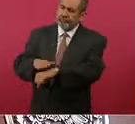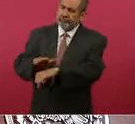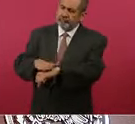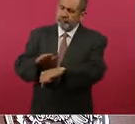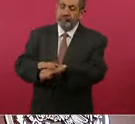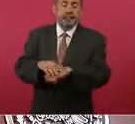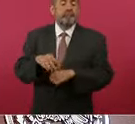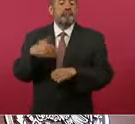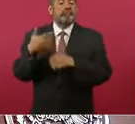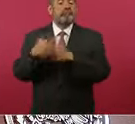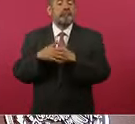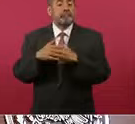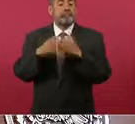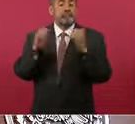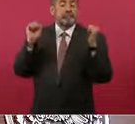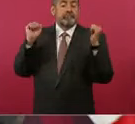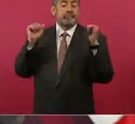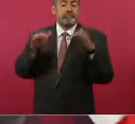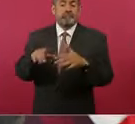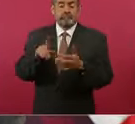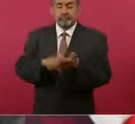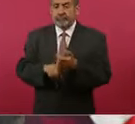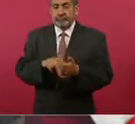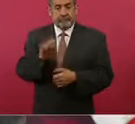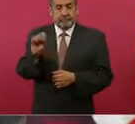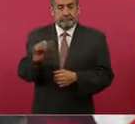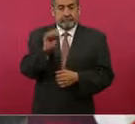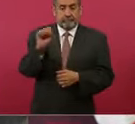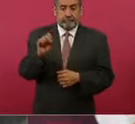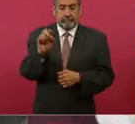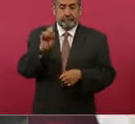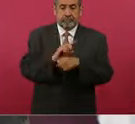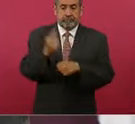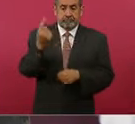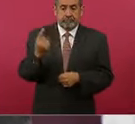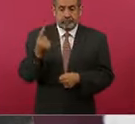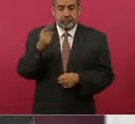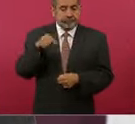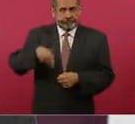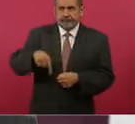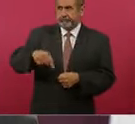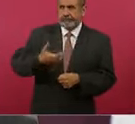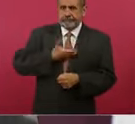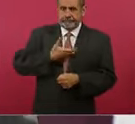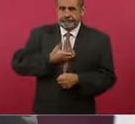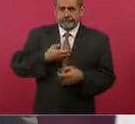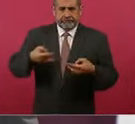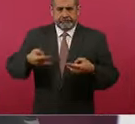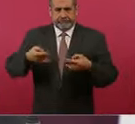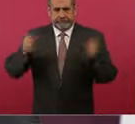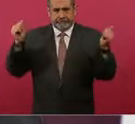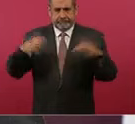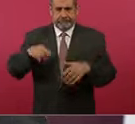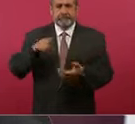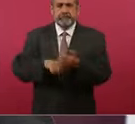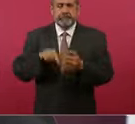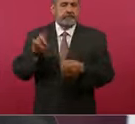asistir el sábado primero al Zócalo, primero de